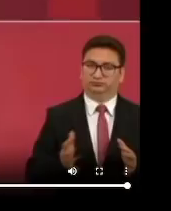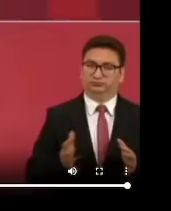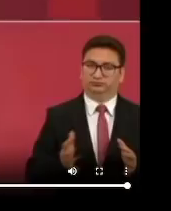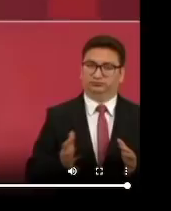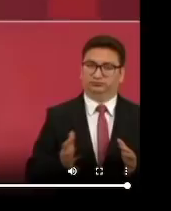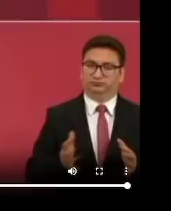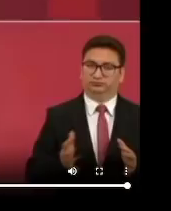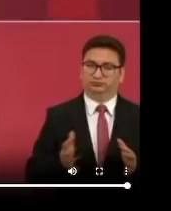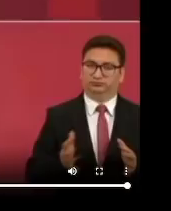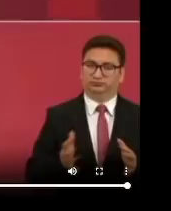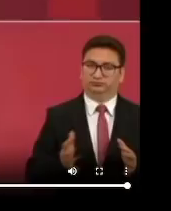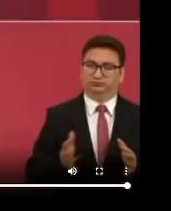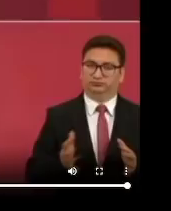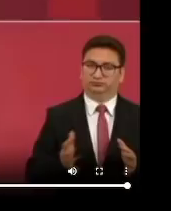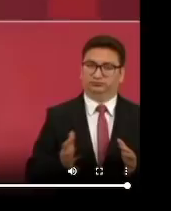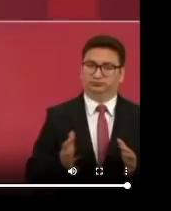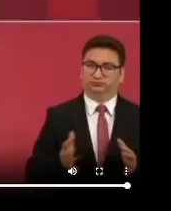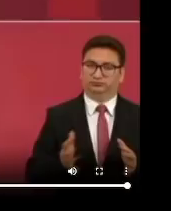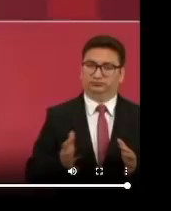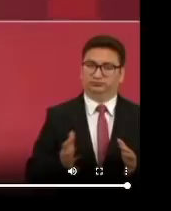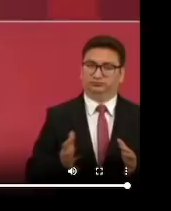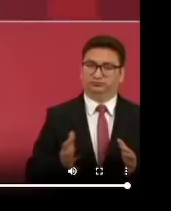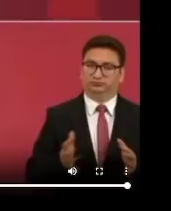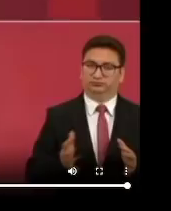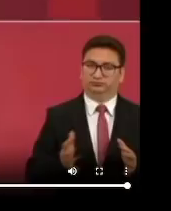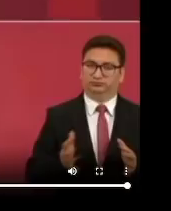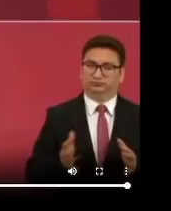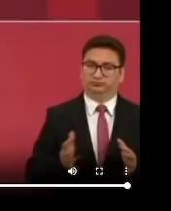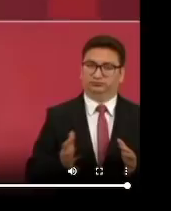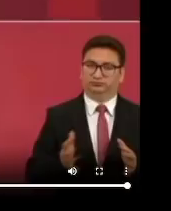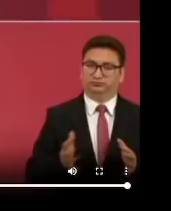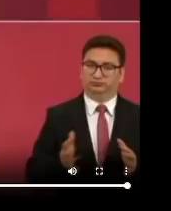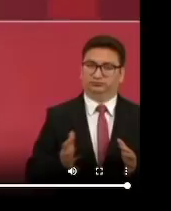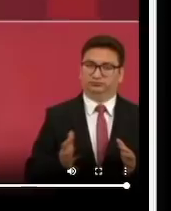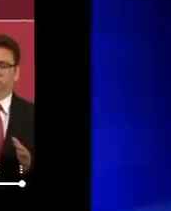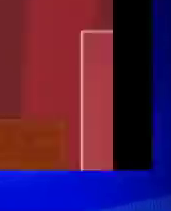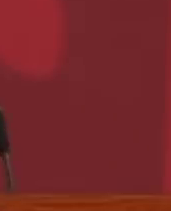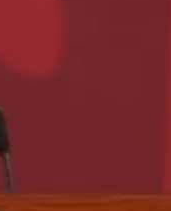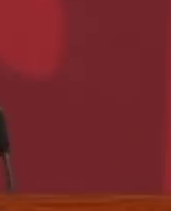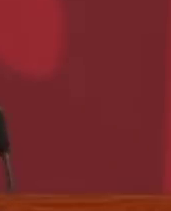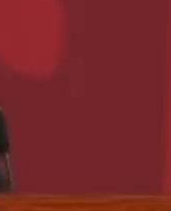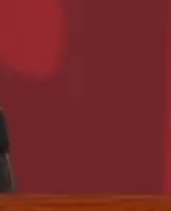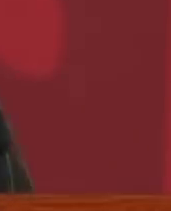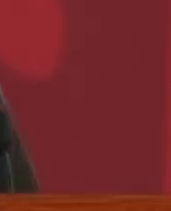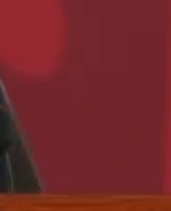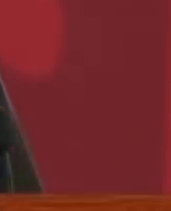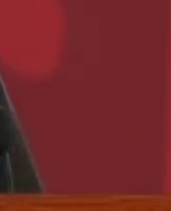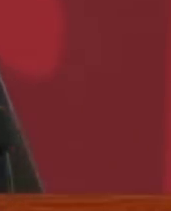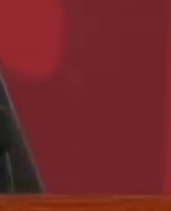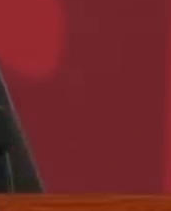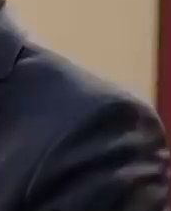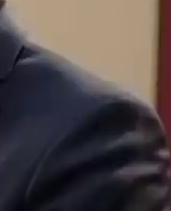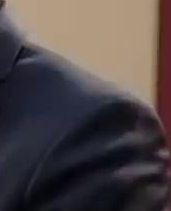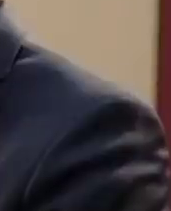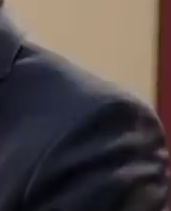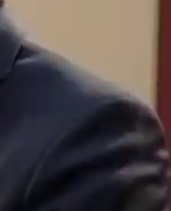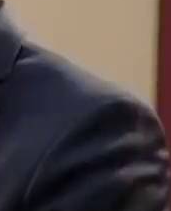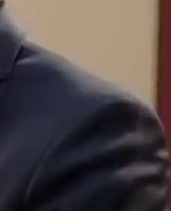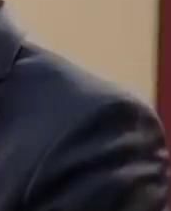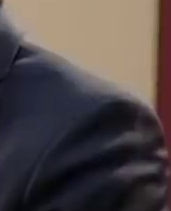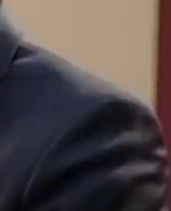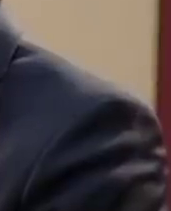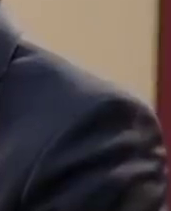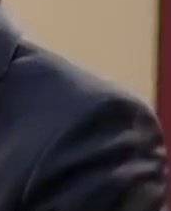herramientas para podernos ayudar a los mexicanos justamente en contra de estos efectos que nos llegan del escenario internacional